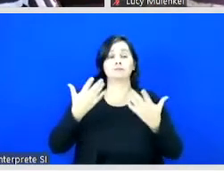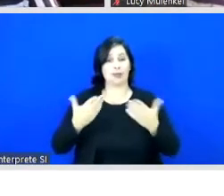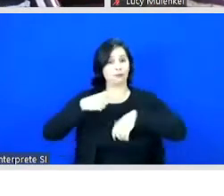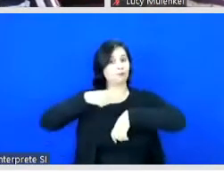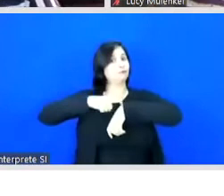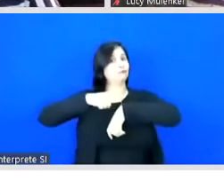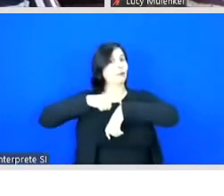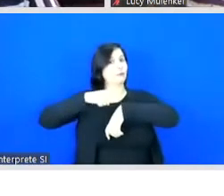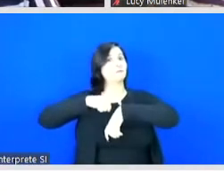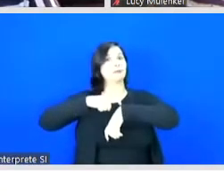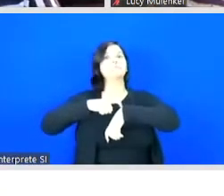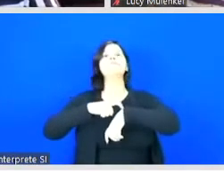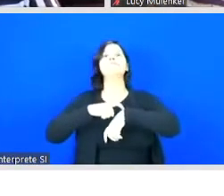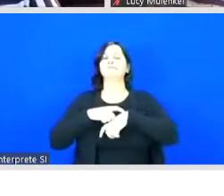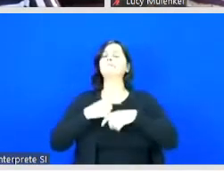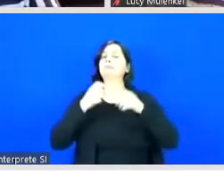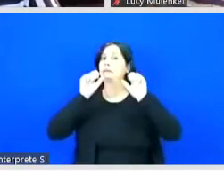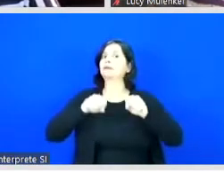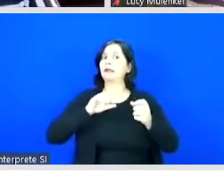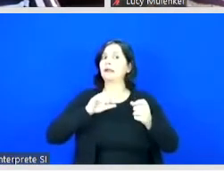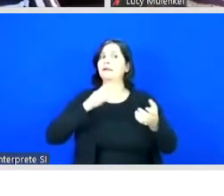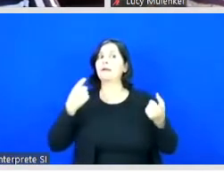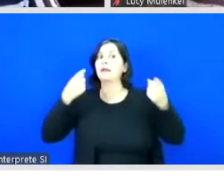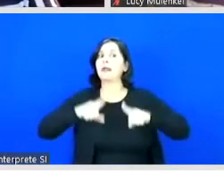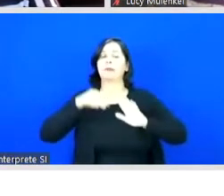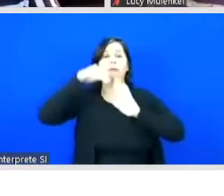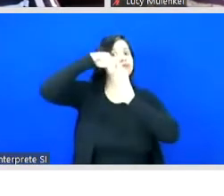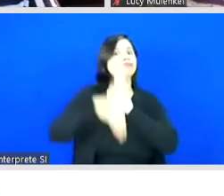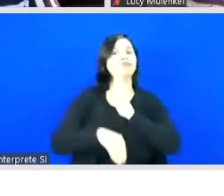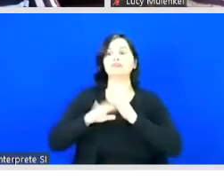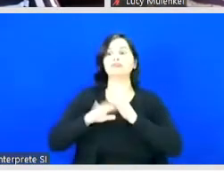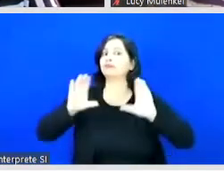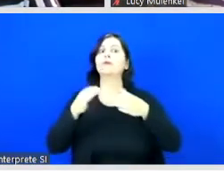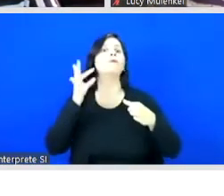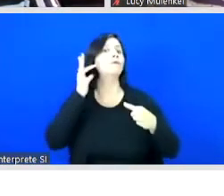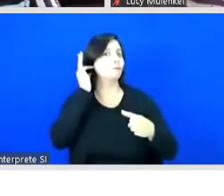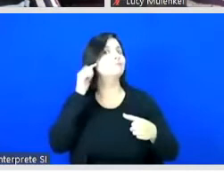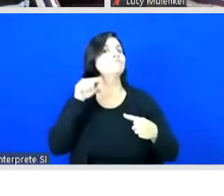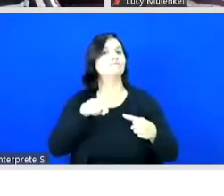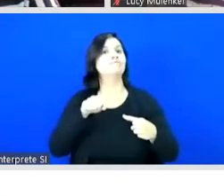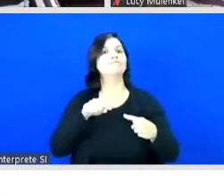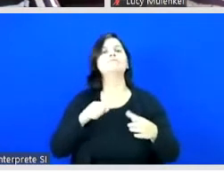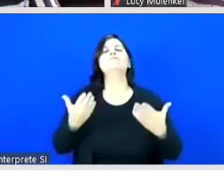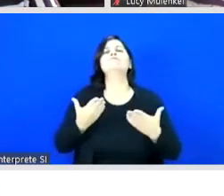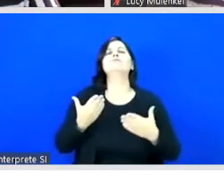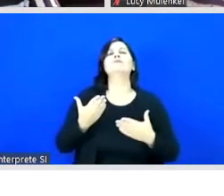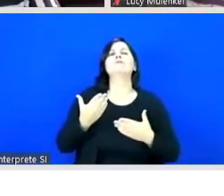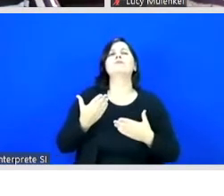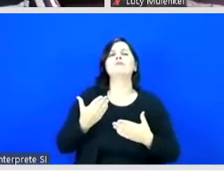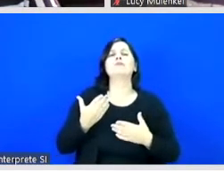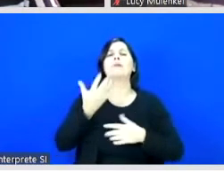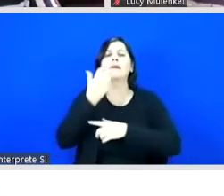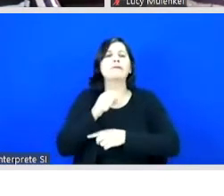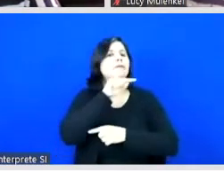Las relaciones de género han precondicionado las habilidades sociales para que las mujeres puedan